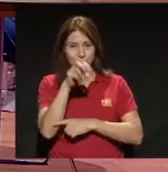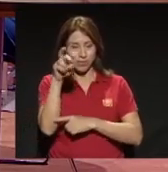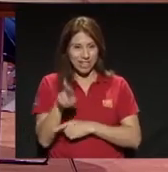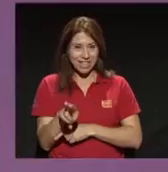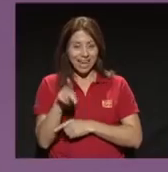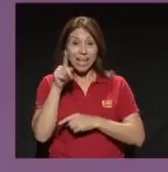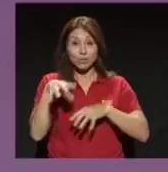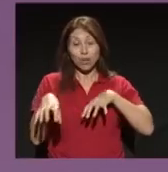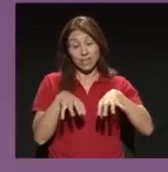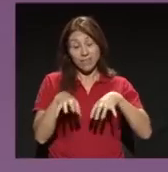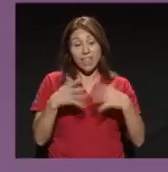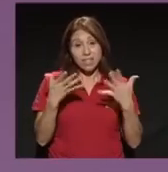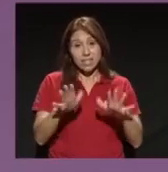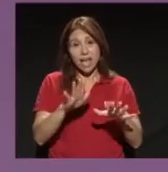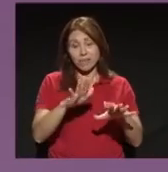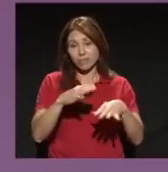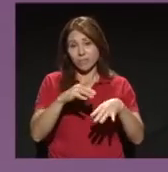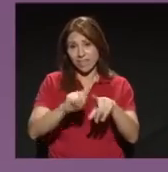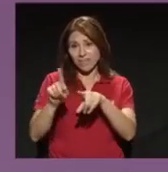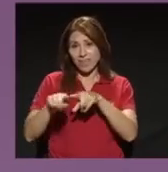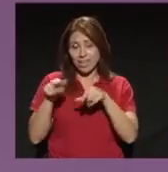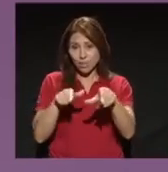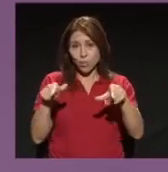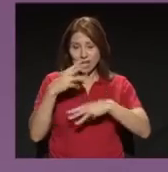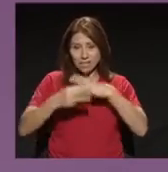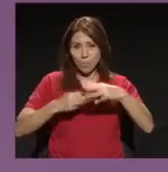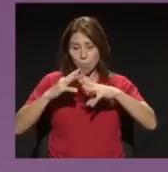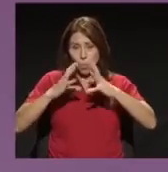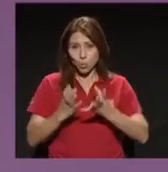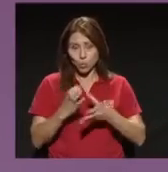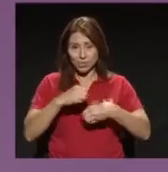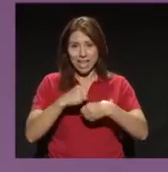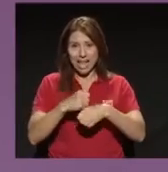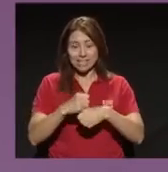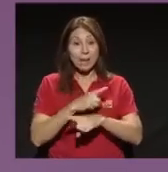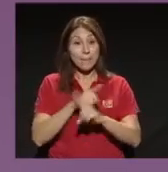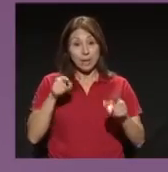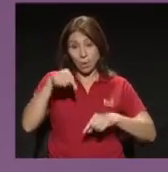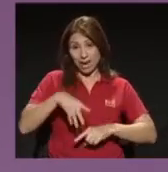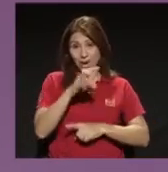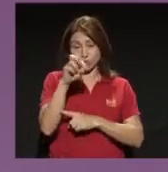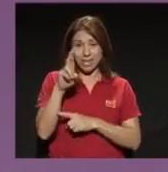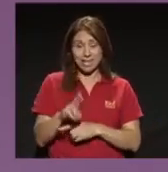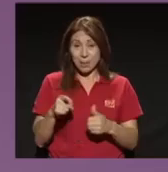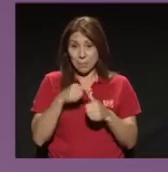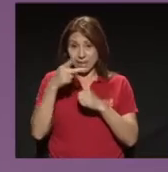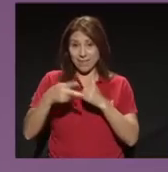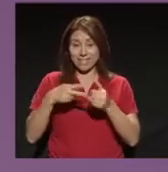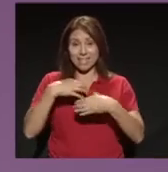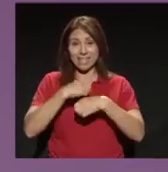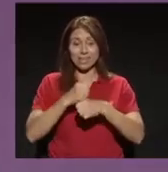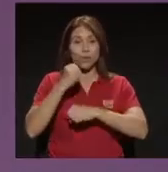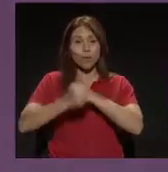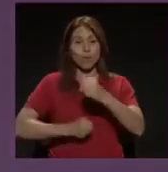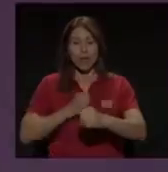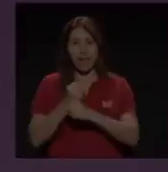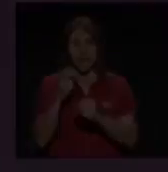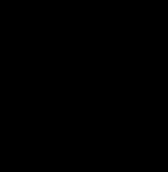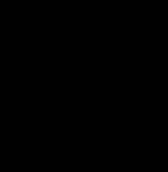actividad que se hace en muchas partes del mundo pero en costa rica la primera que realizamos fue en el año 2013